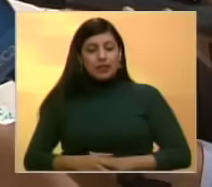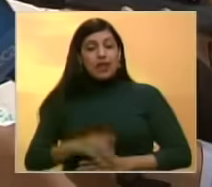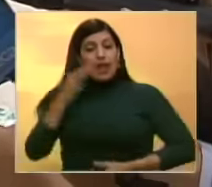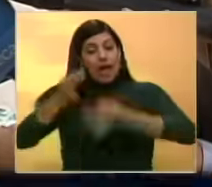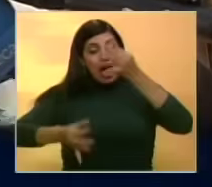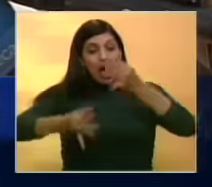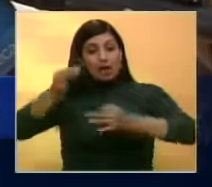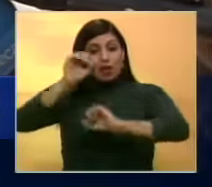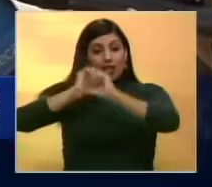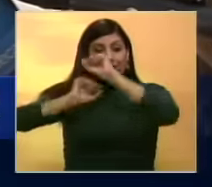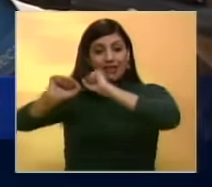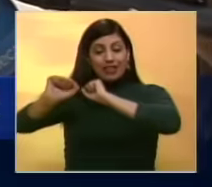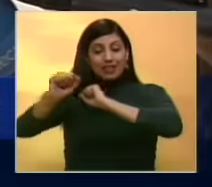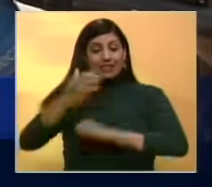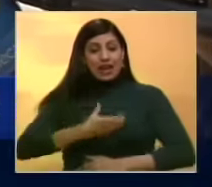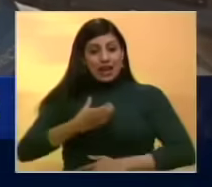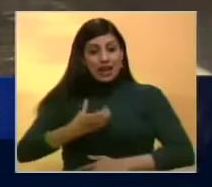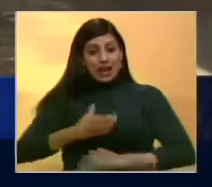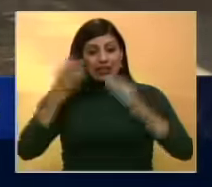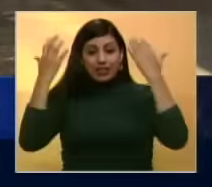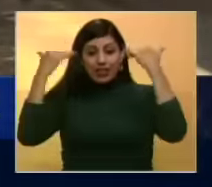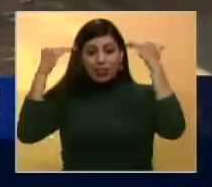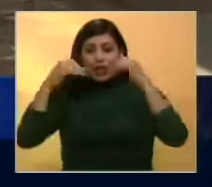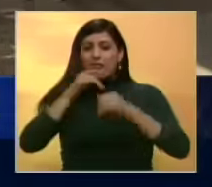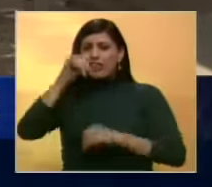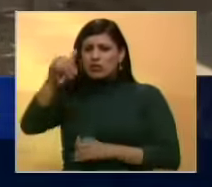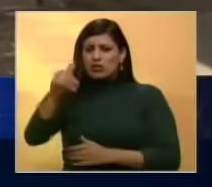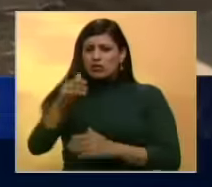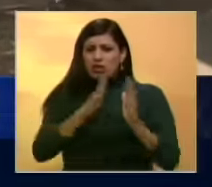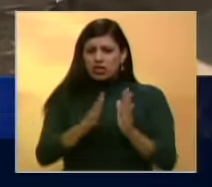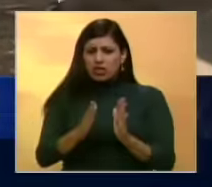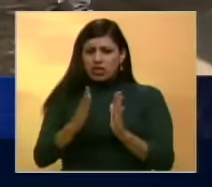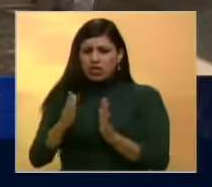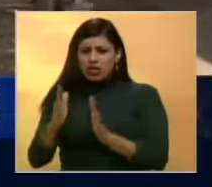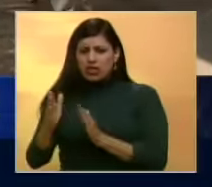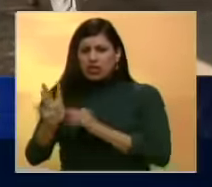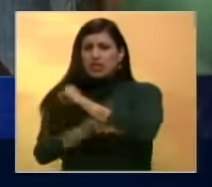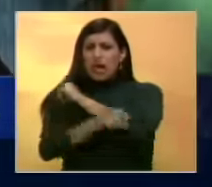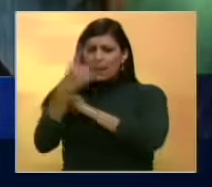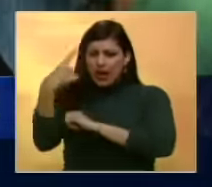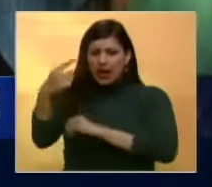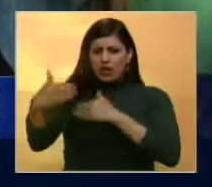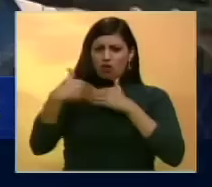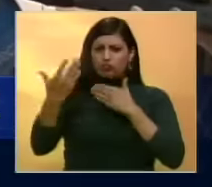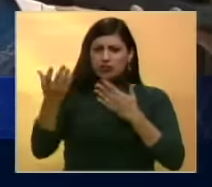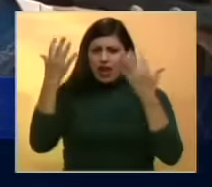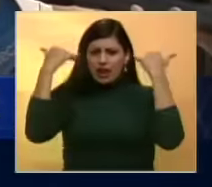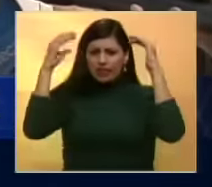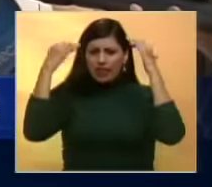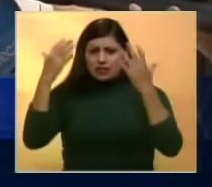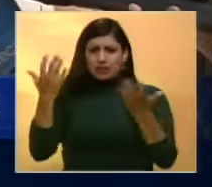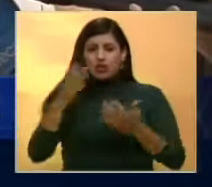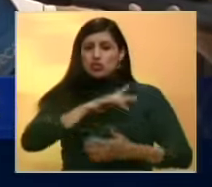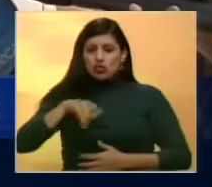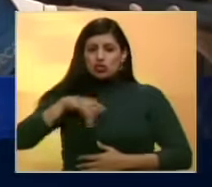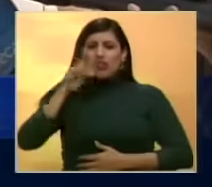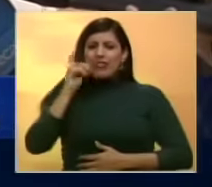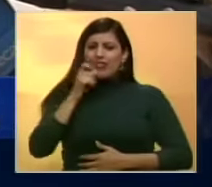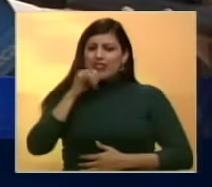abogados de la defensa del alcalde Metropolitano denunciaron que se está efectuando un juicio fraudulento en su contra nosotros tenemos que